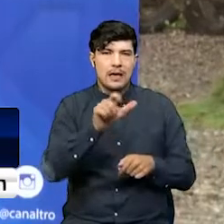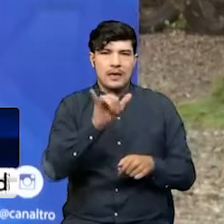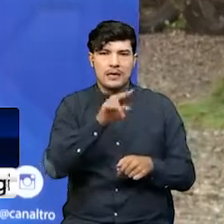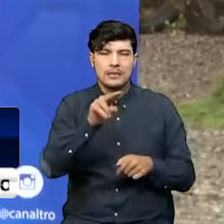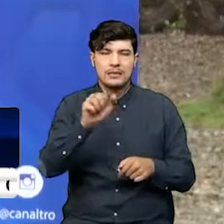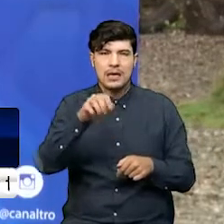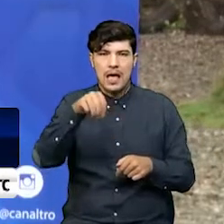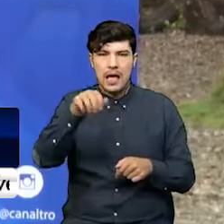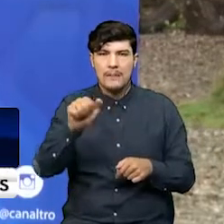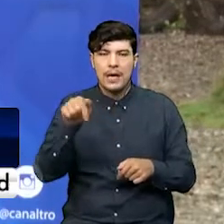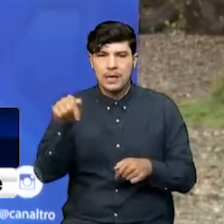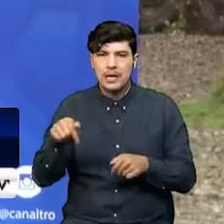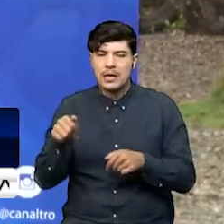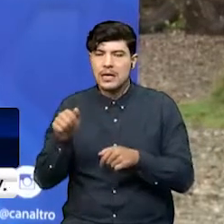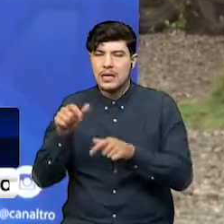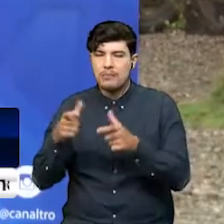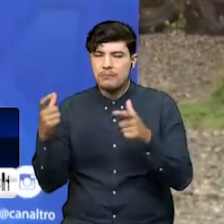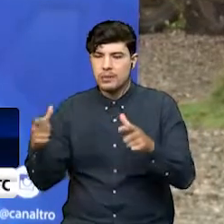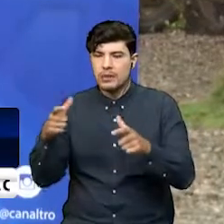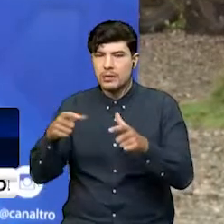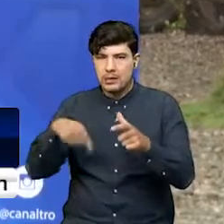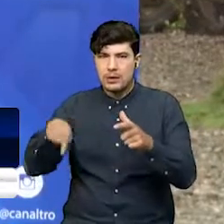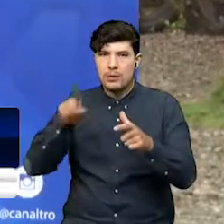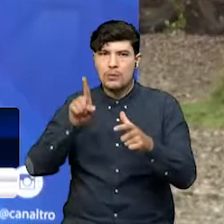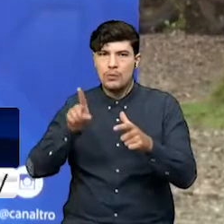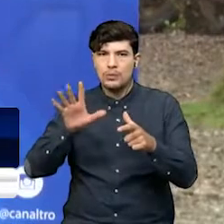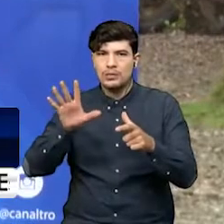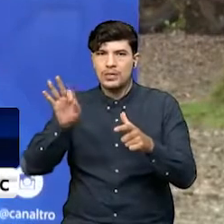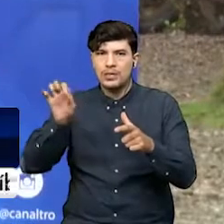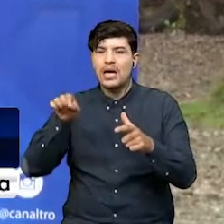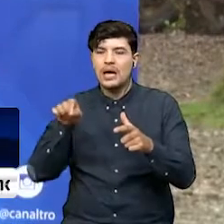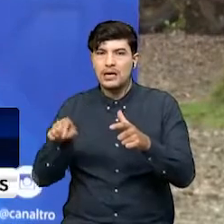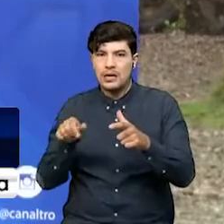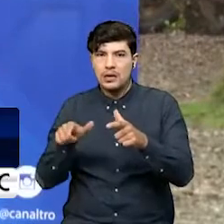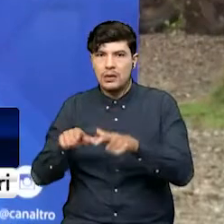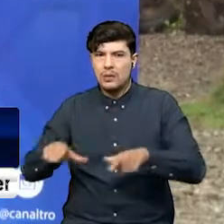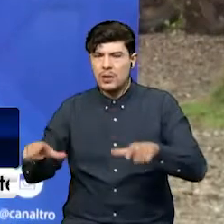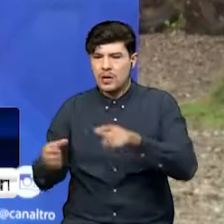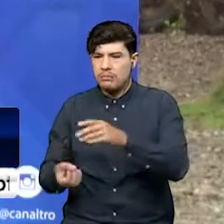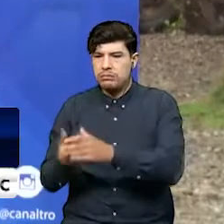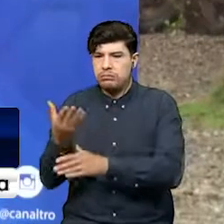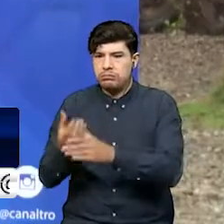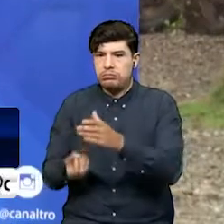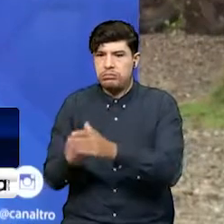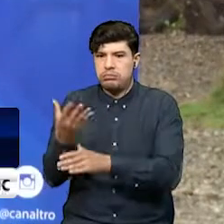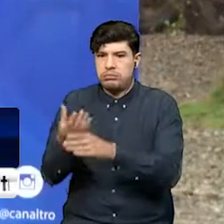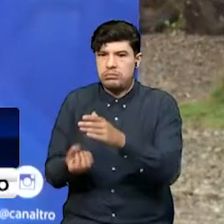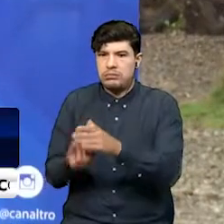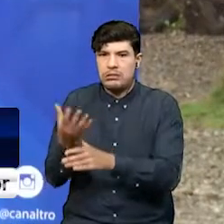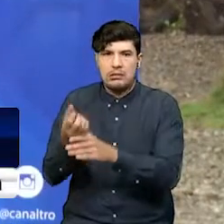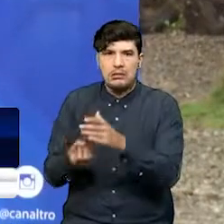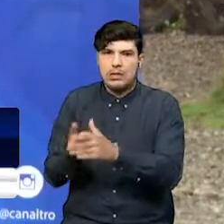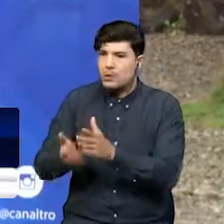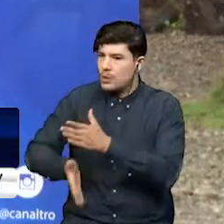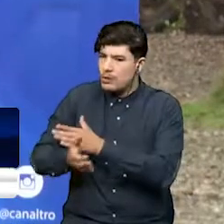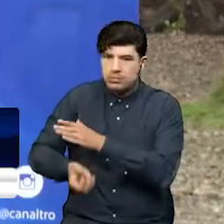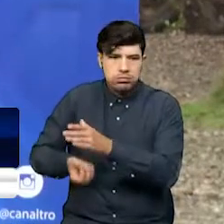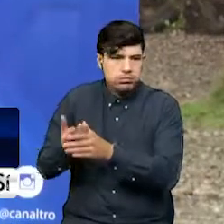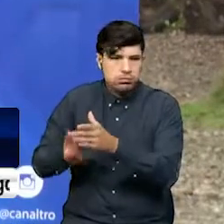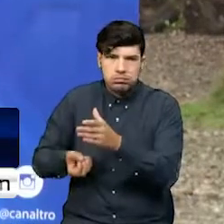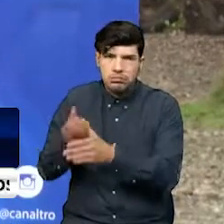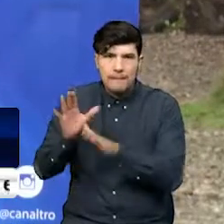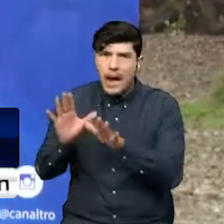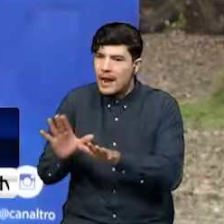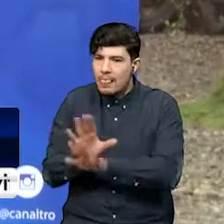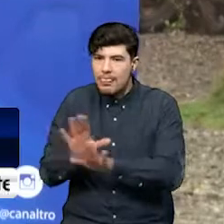la lizama más exactamente en el pozo 158 que fue donde se originó esta tragedia está nuestra compañera marie angélica marín quien